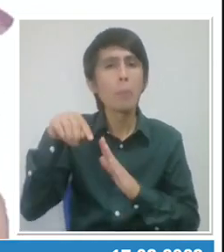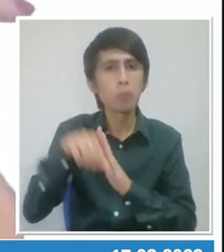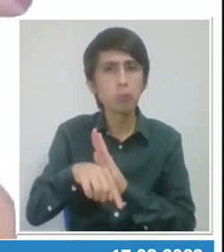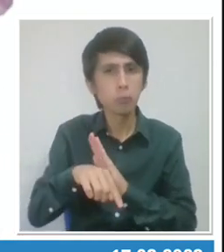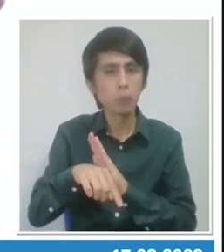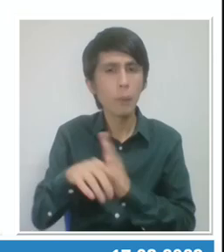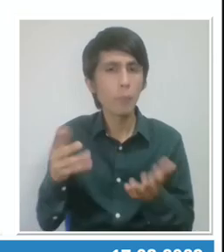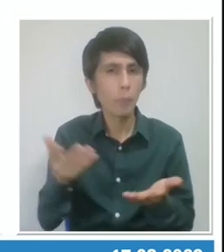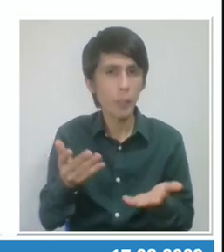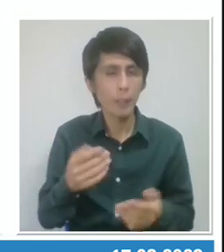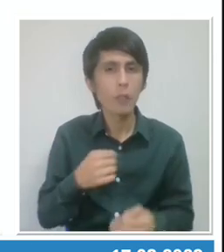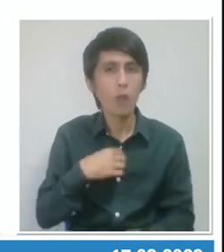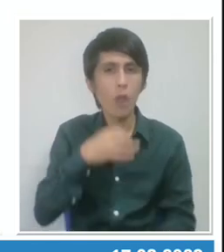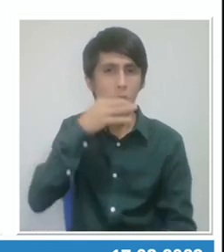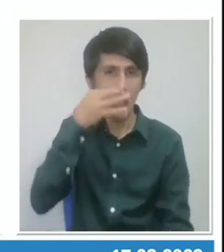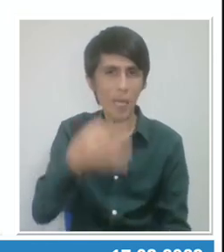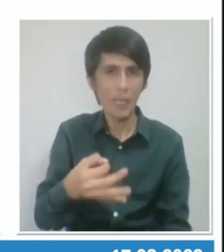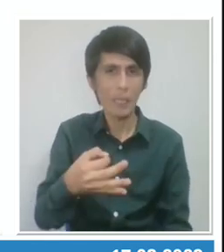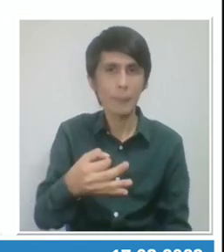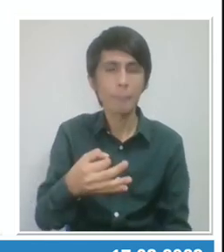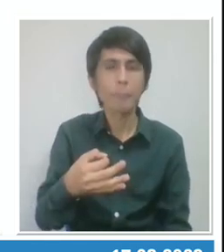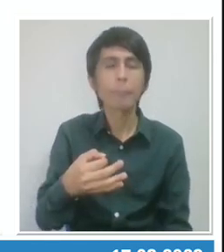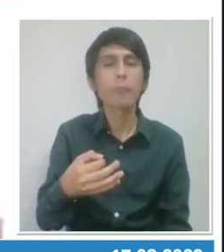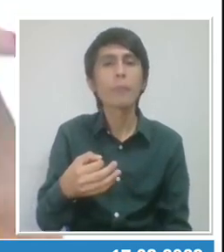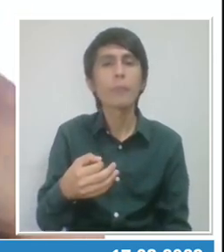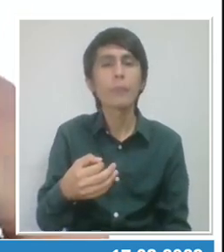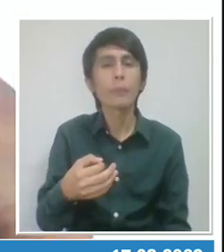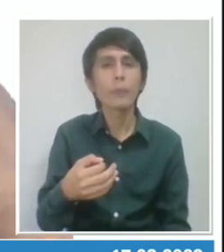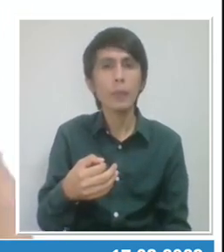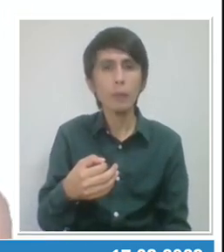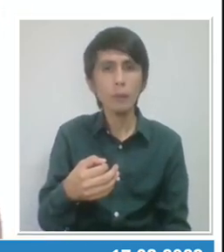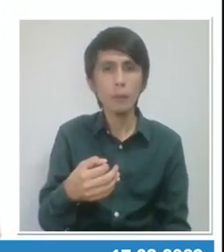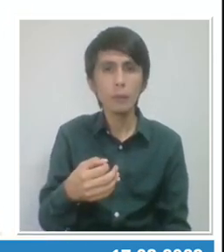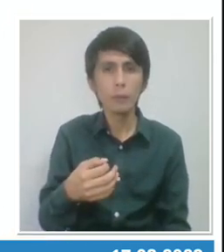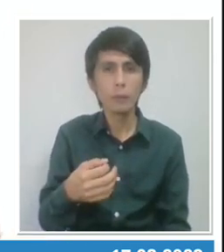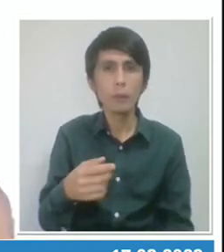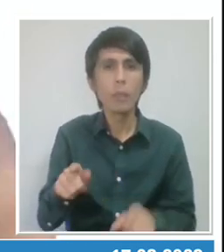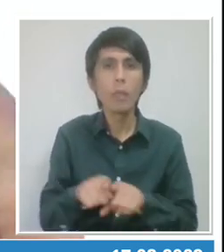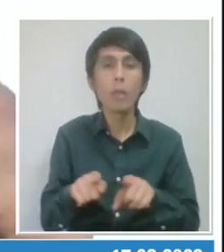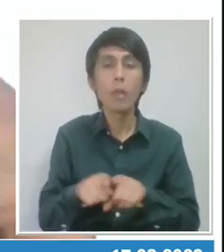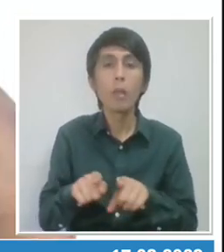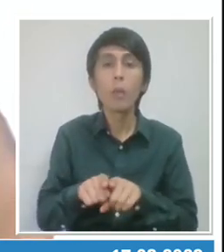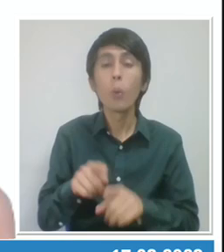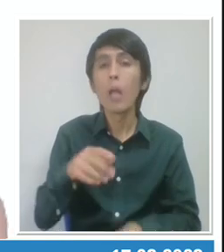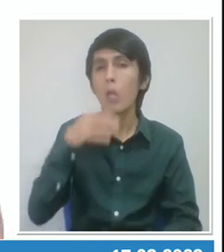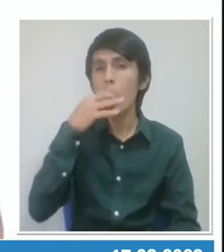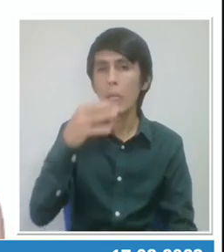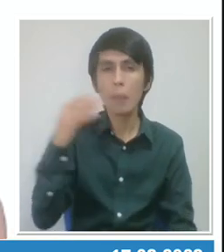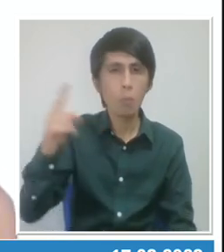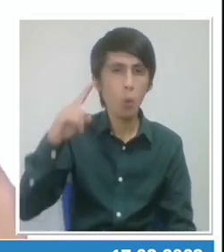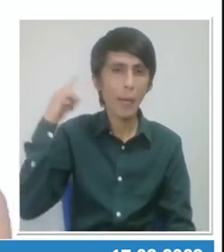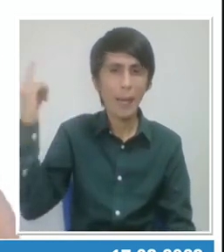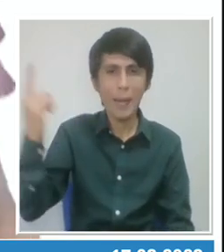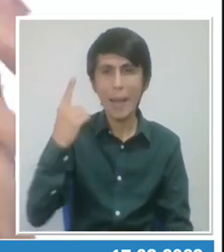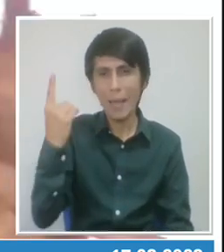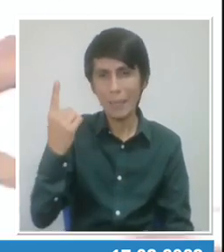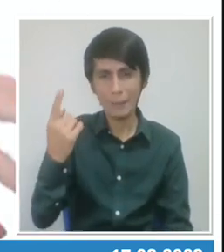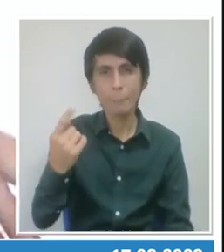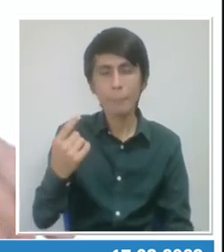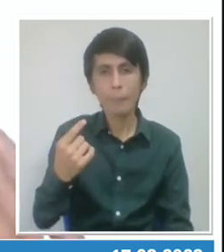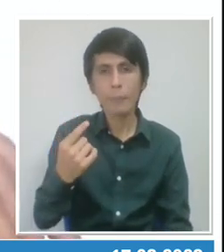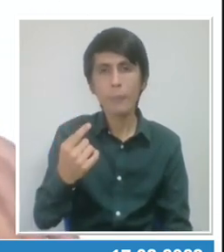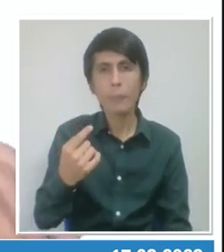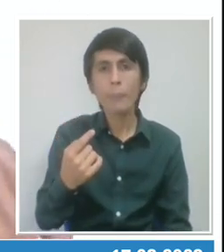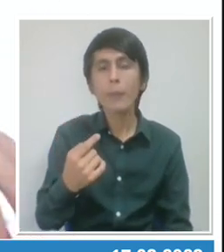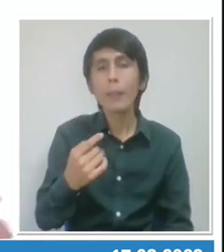afirmación de manera muy, muy, muy general, ¿no? Y quizás requiere un poco